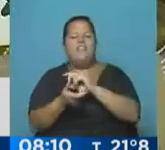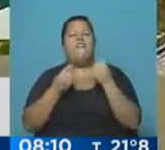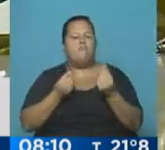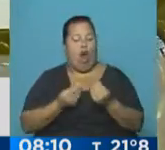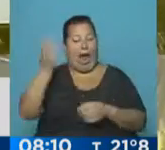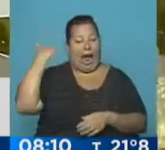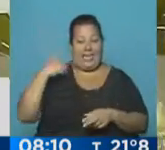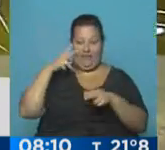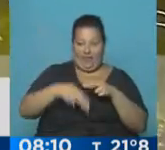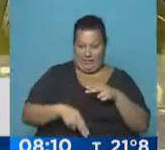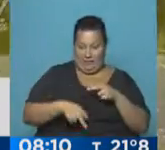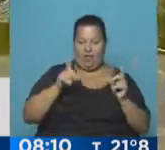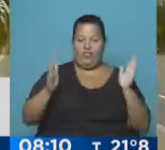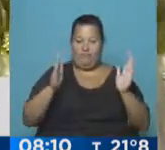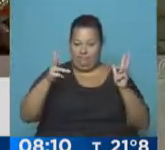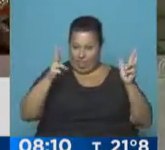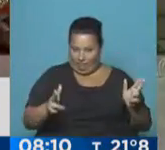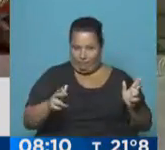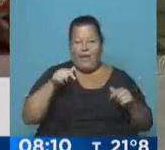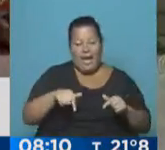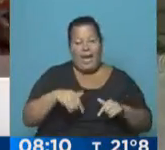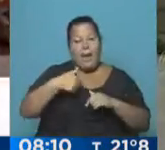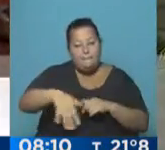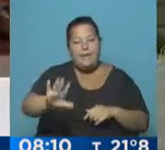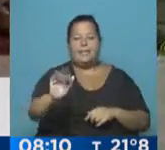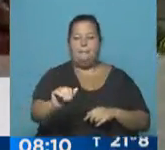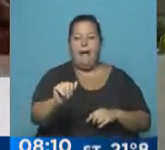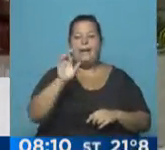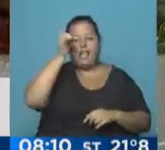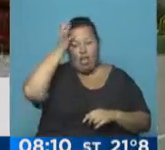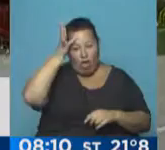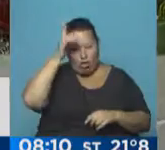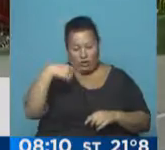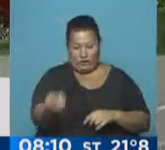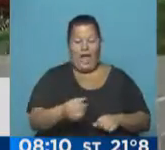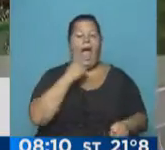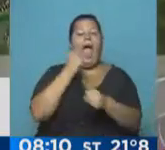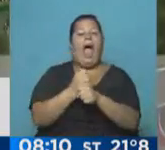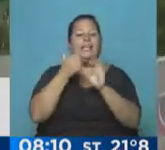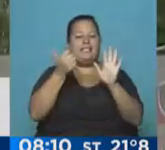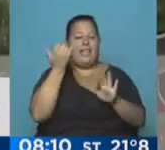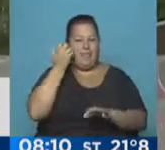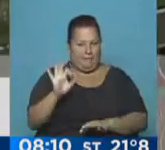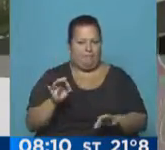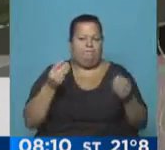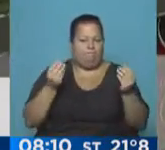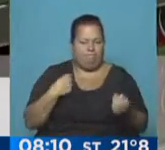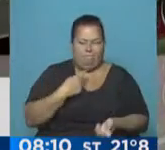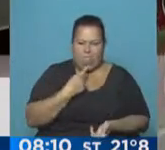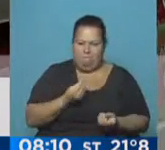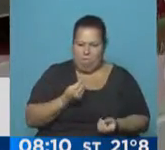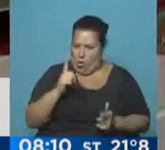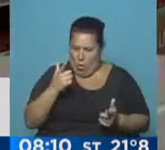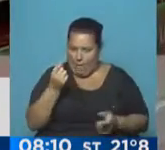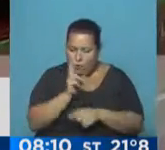ayer vencía, ¿no? Uh-huh. La etapa anterior, y esta va a ponerse en práctica el martes 12 que viene hasta el 6 de mayo. Pero ¿qué pasa? Uno pregunta, entonces, ¿no